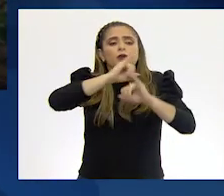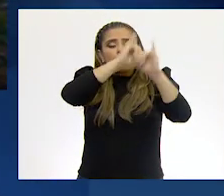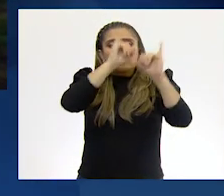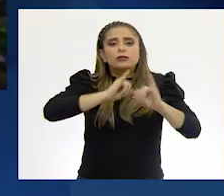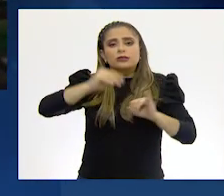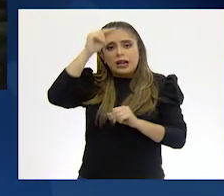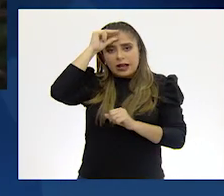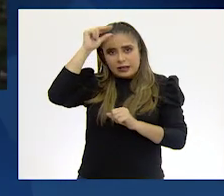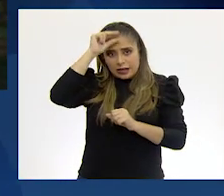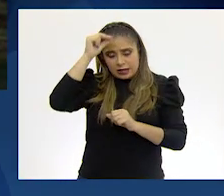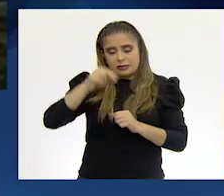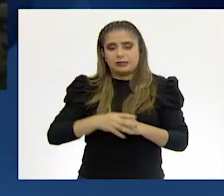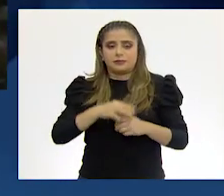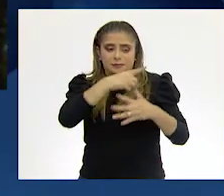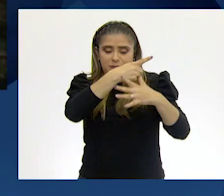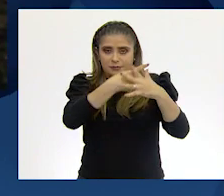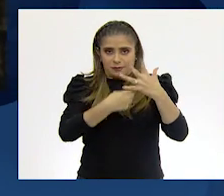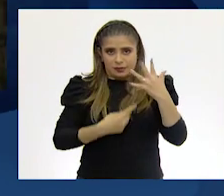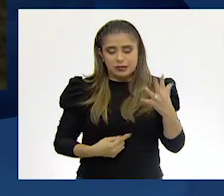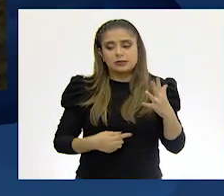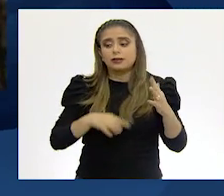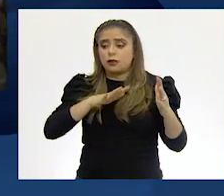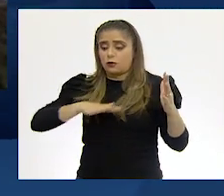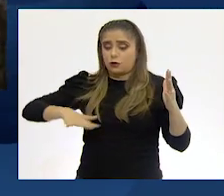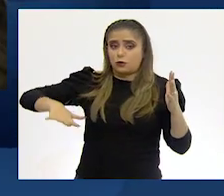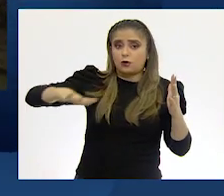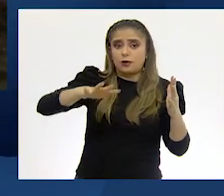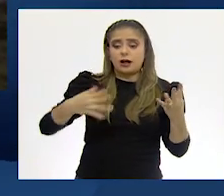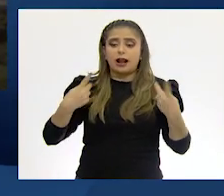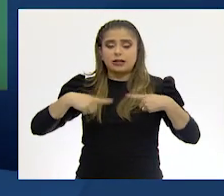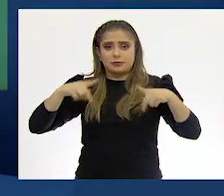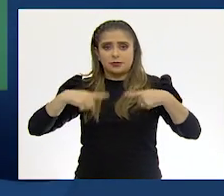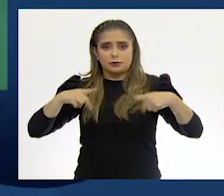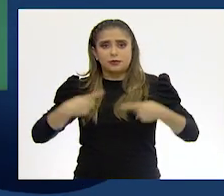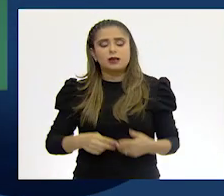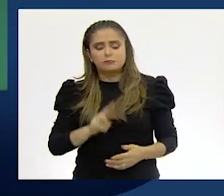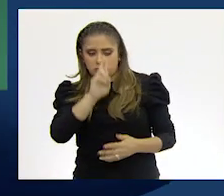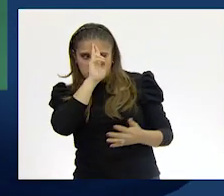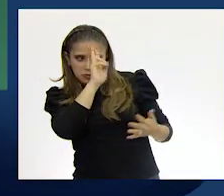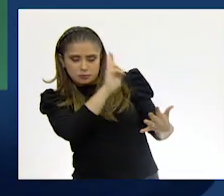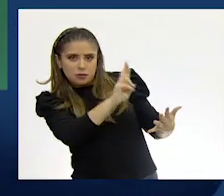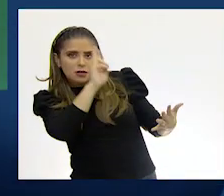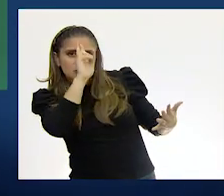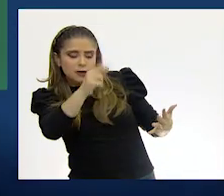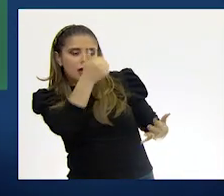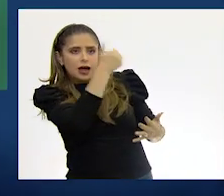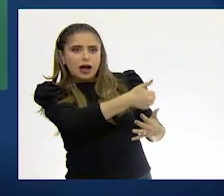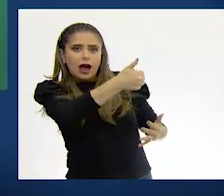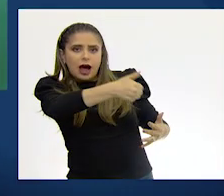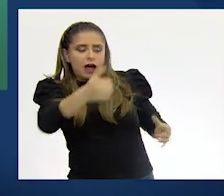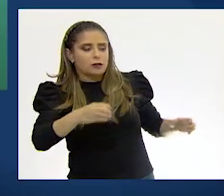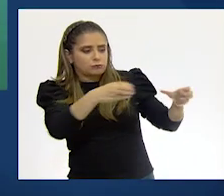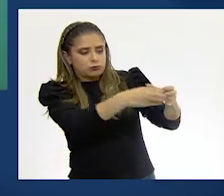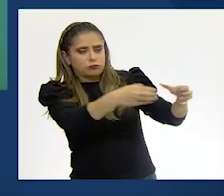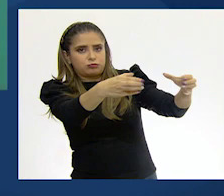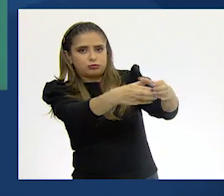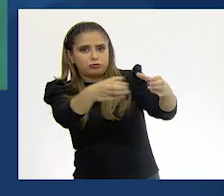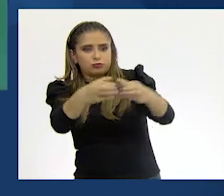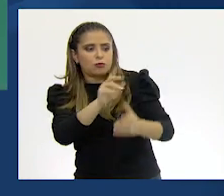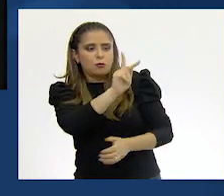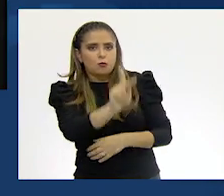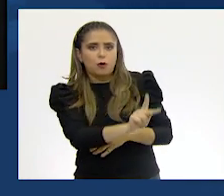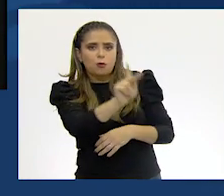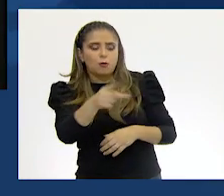Los romanos toleraban y respetaban las creencias y prácticas religiosas de los pueblos que formaban parte de su imperio.